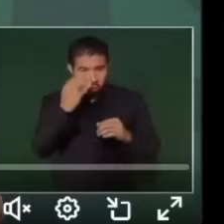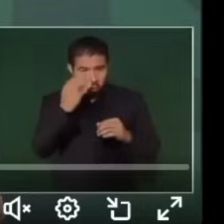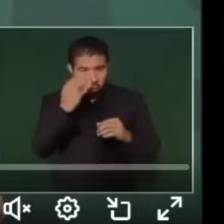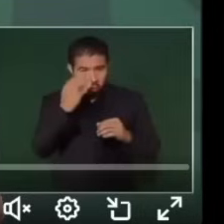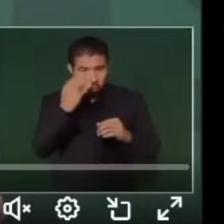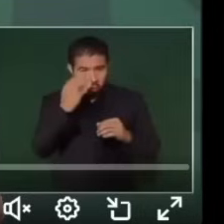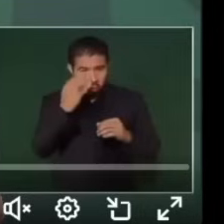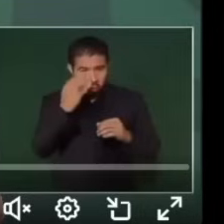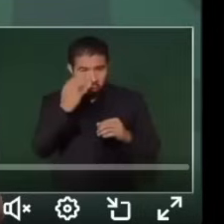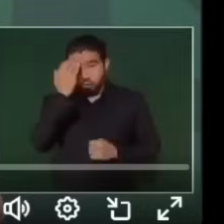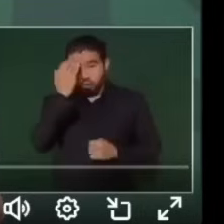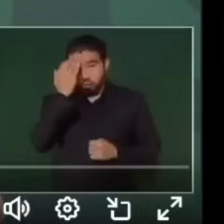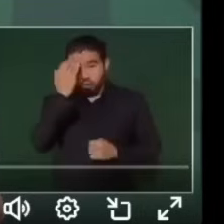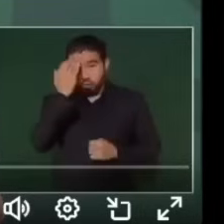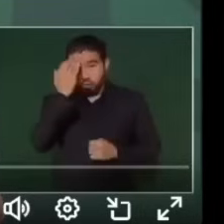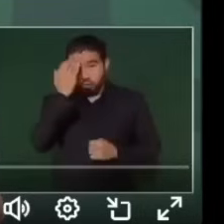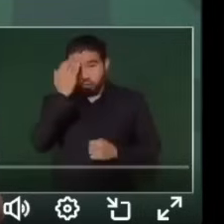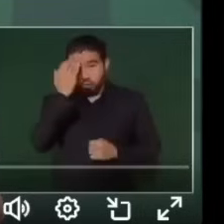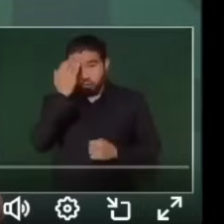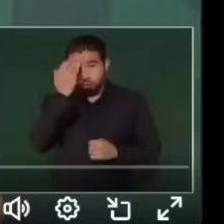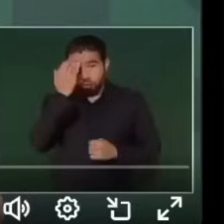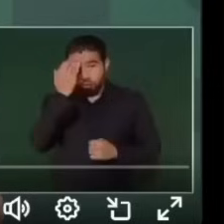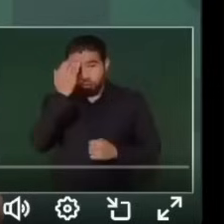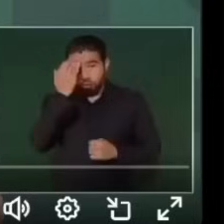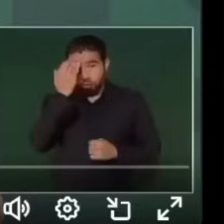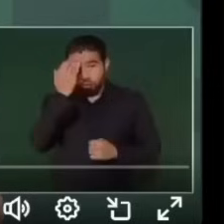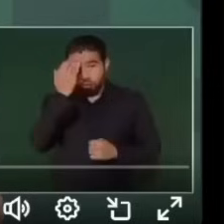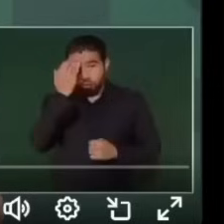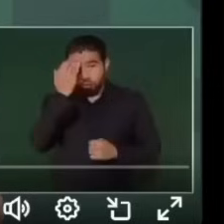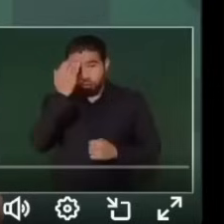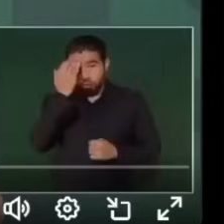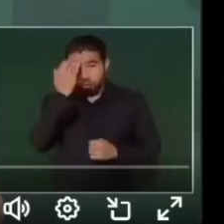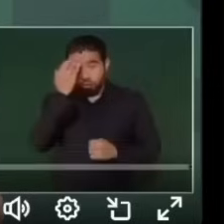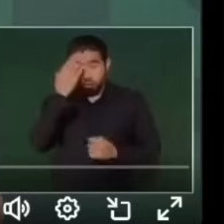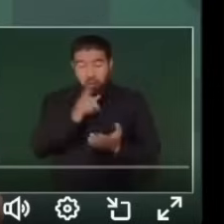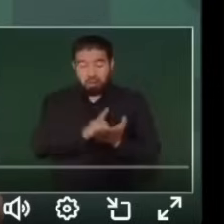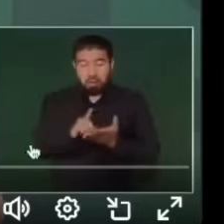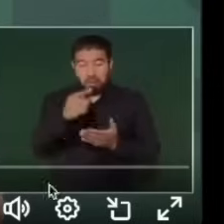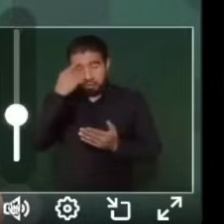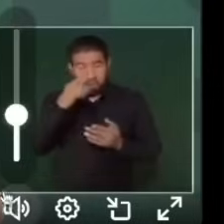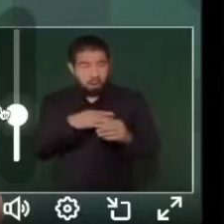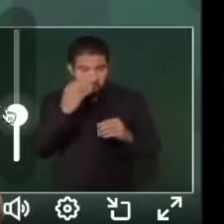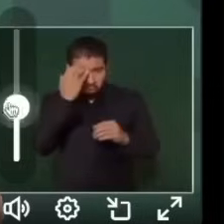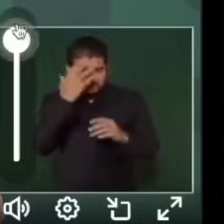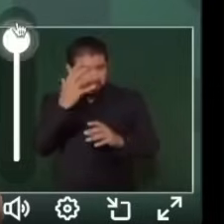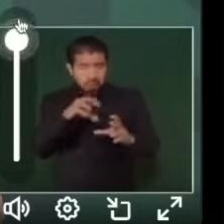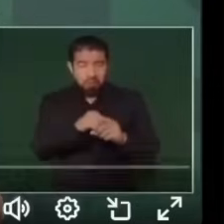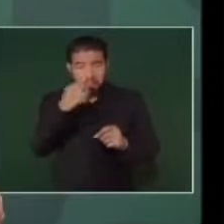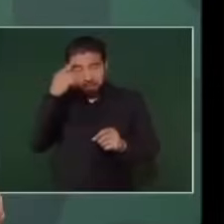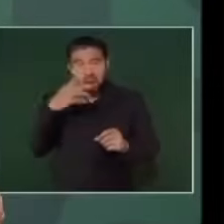algo bien sencillo pero obviamente el presidente no se cayó nada Y así fue como les contestó la manipulación estaba yo